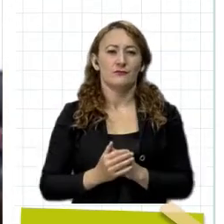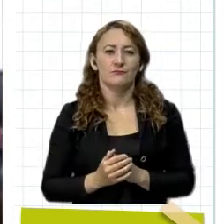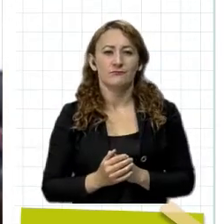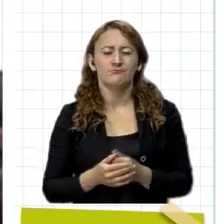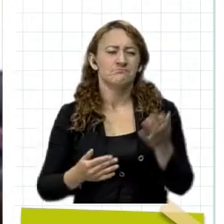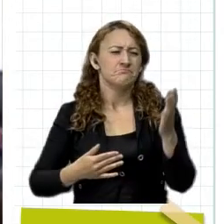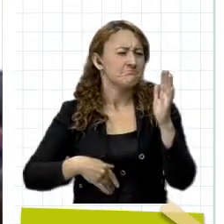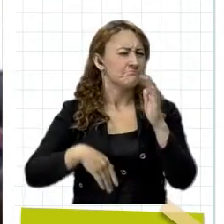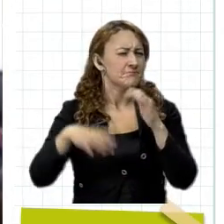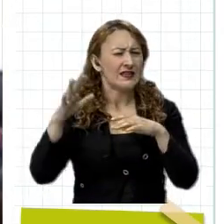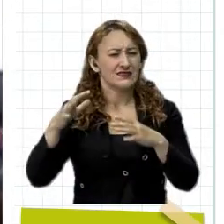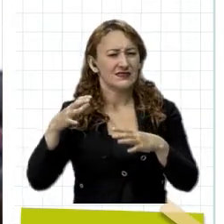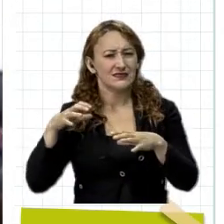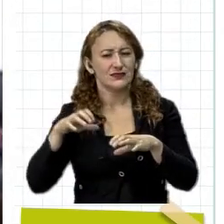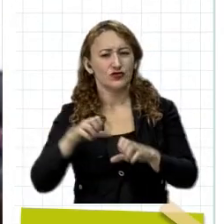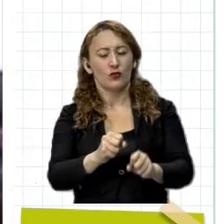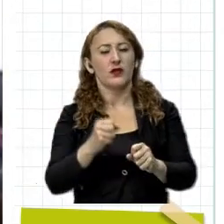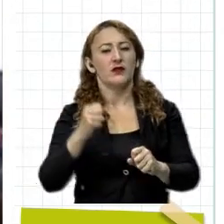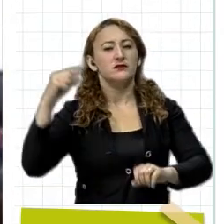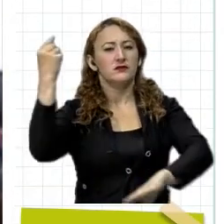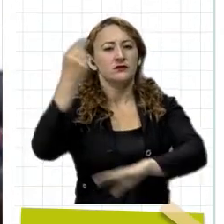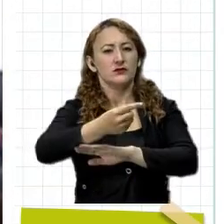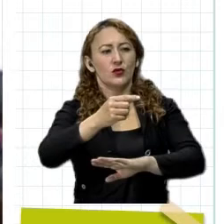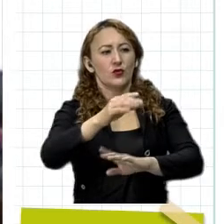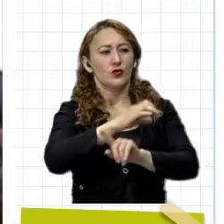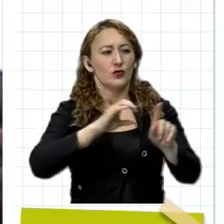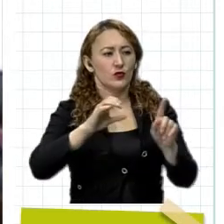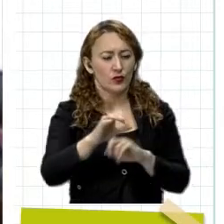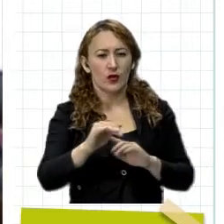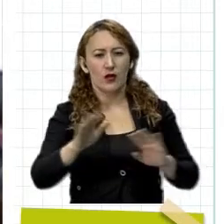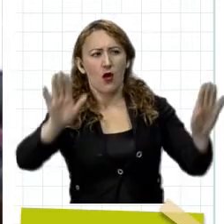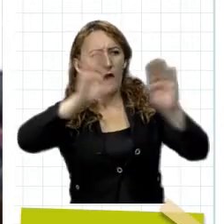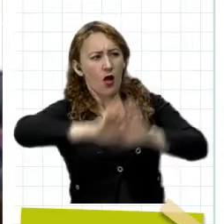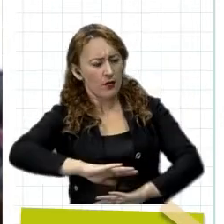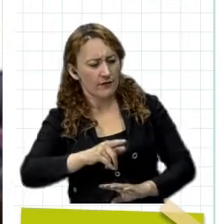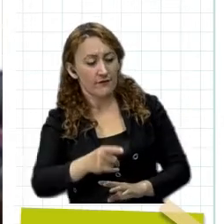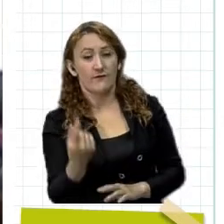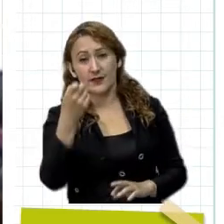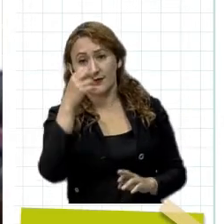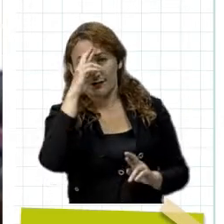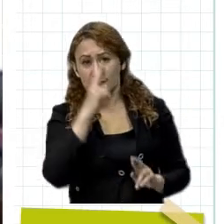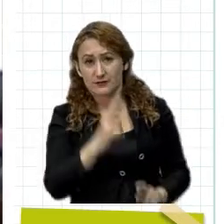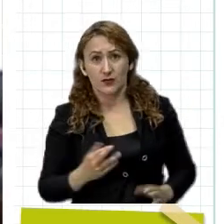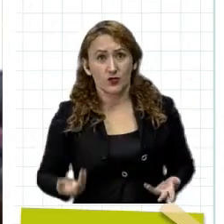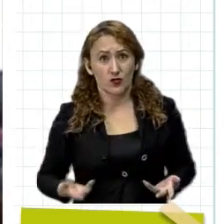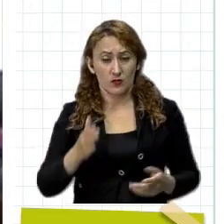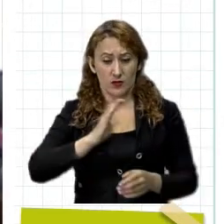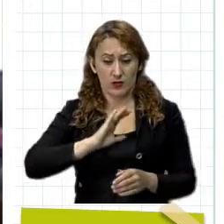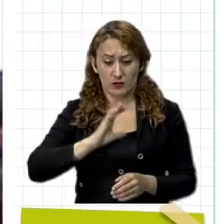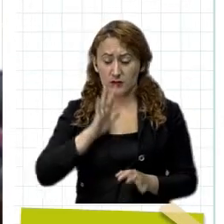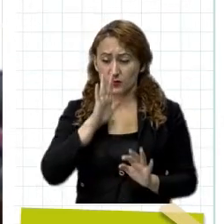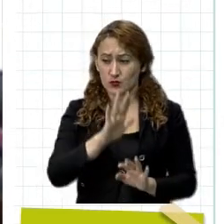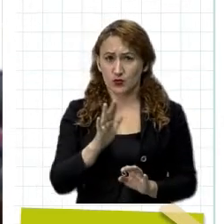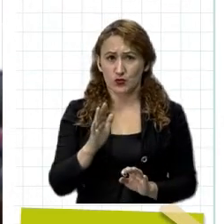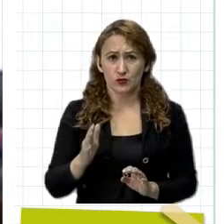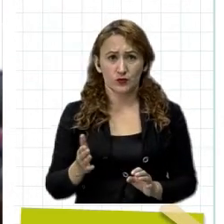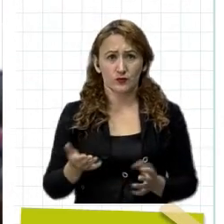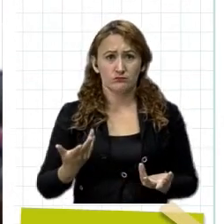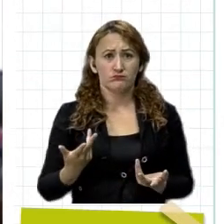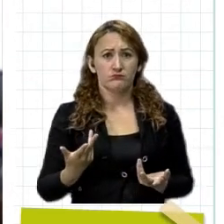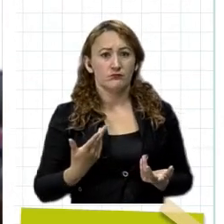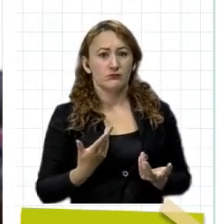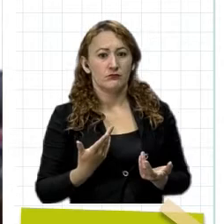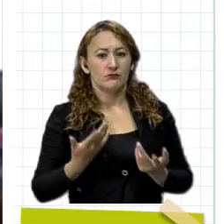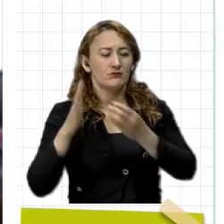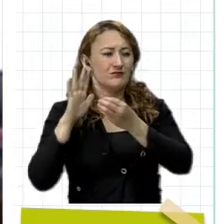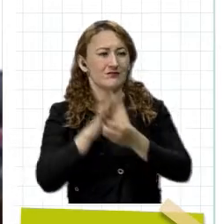cultural, la ocultación o invisibilización y falta de respeto, caracterizado por la difamación y la